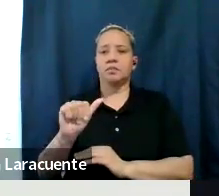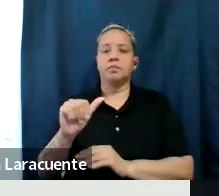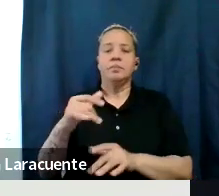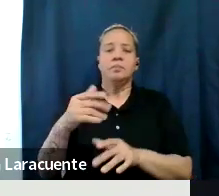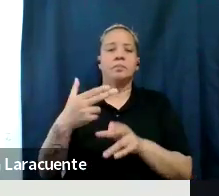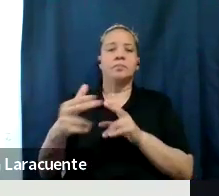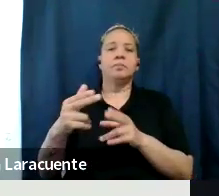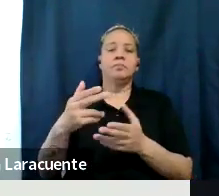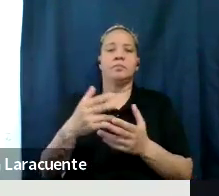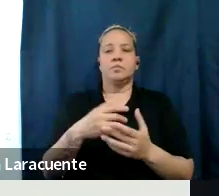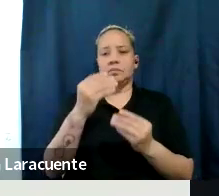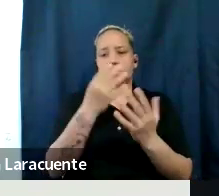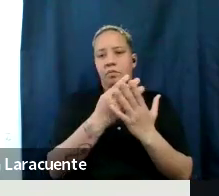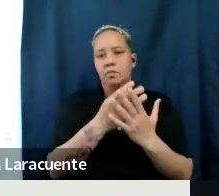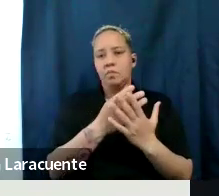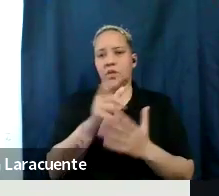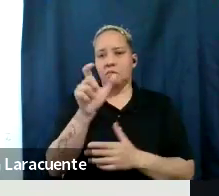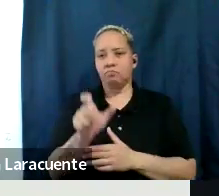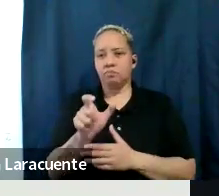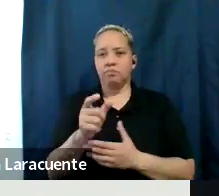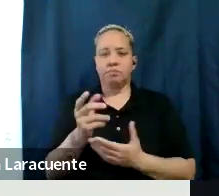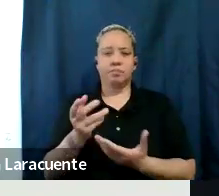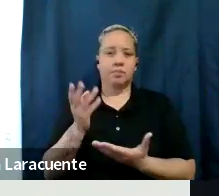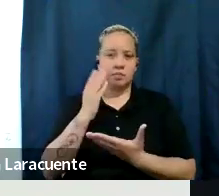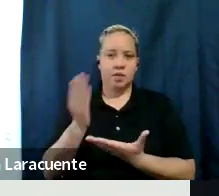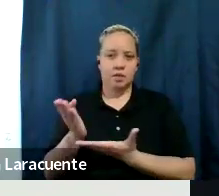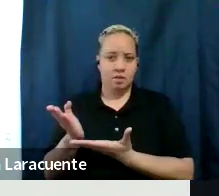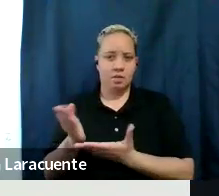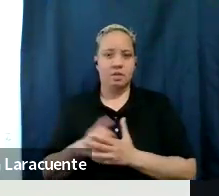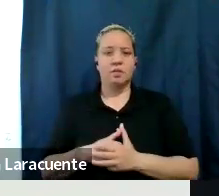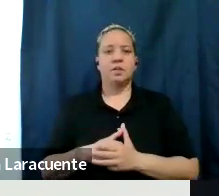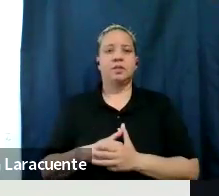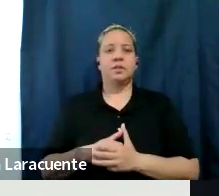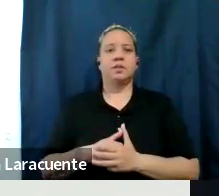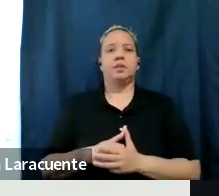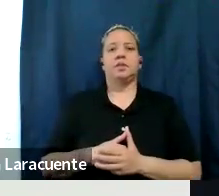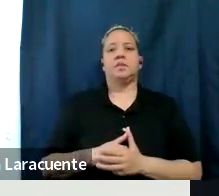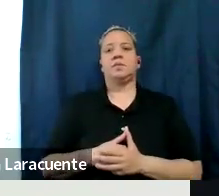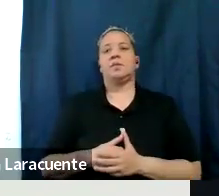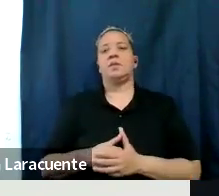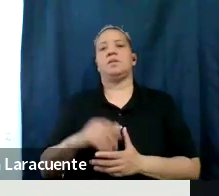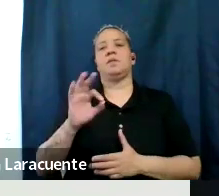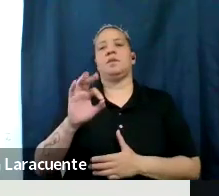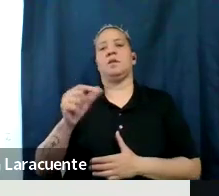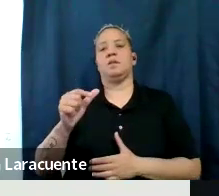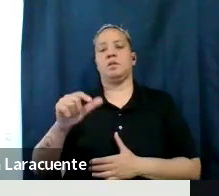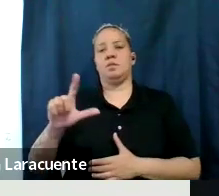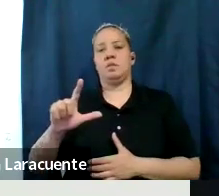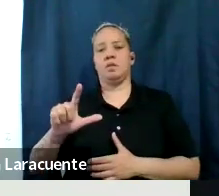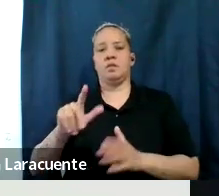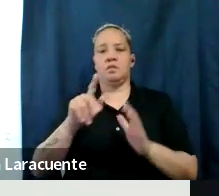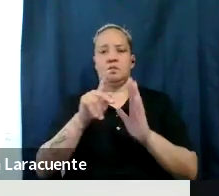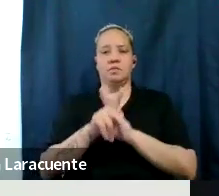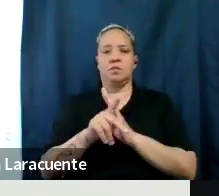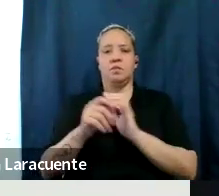ver aquí, en un breve destacado que dice Federico García Lorca fusilado, junto a su cuñado el alcalde